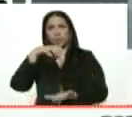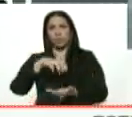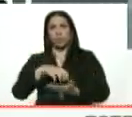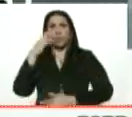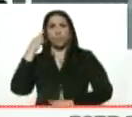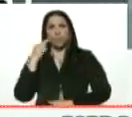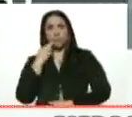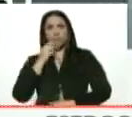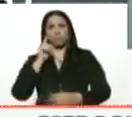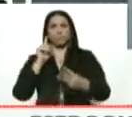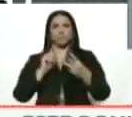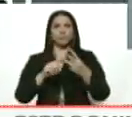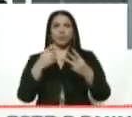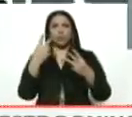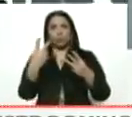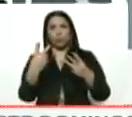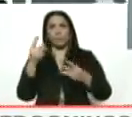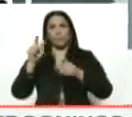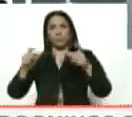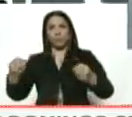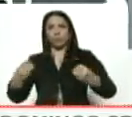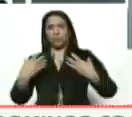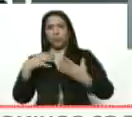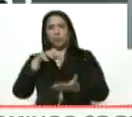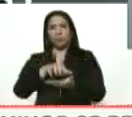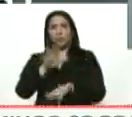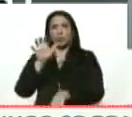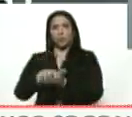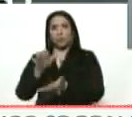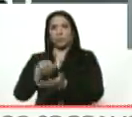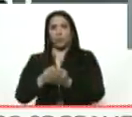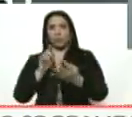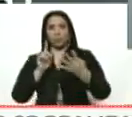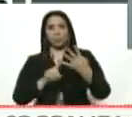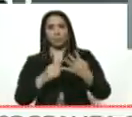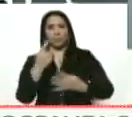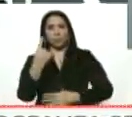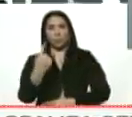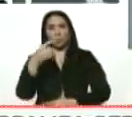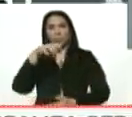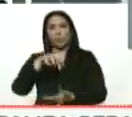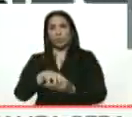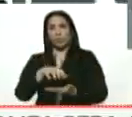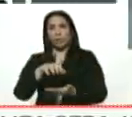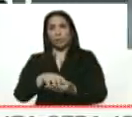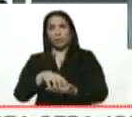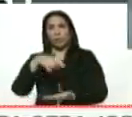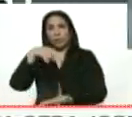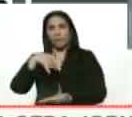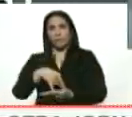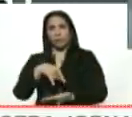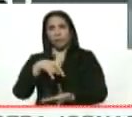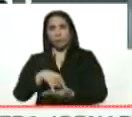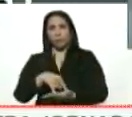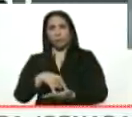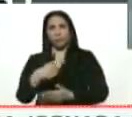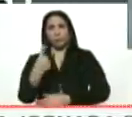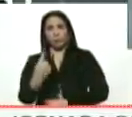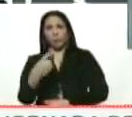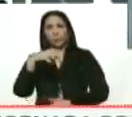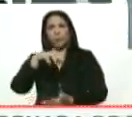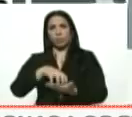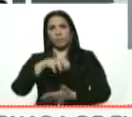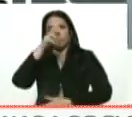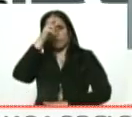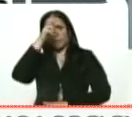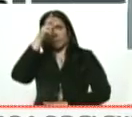Bolívar, 2 casos del estado Nueva Esparta, 1 caso en el estado Carabobo, 1 caso en el estado